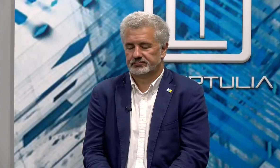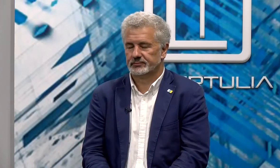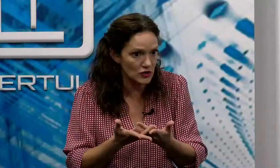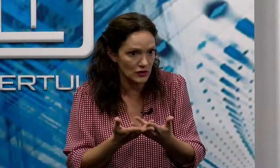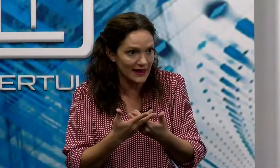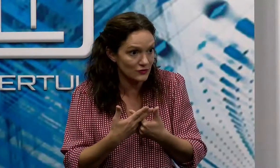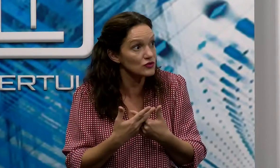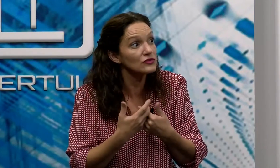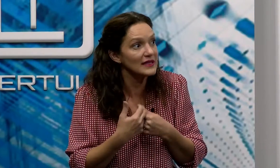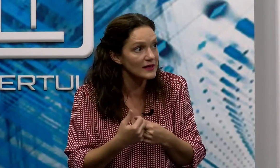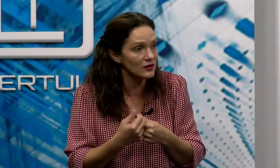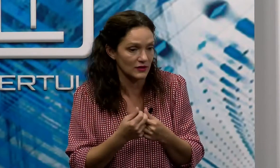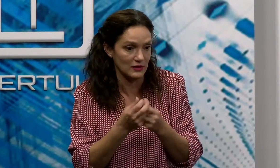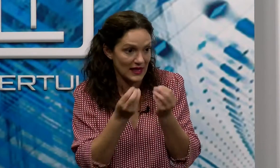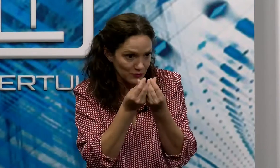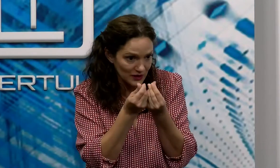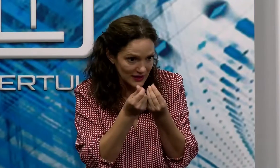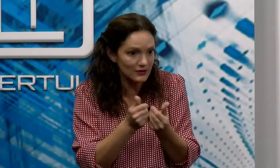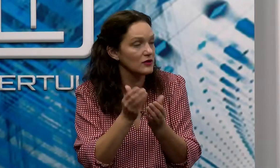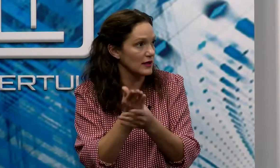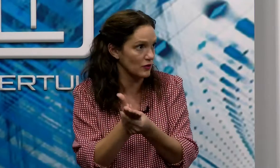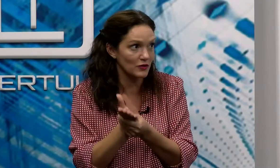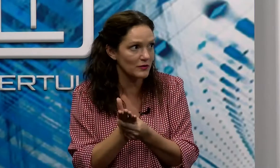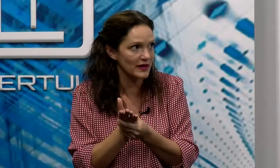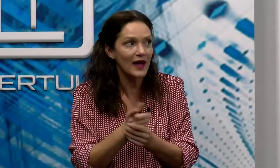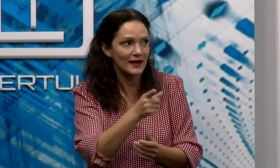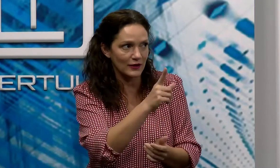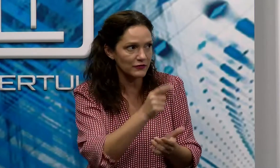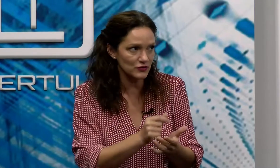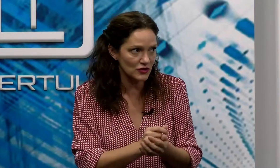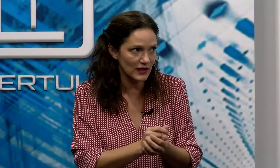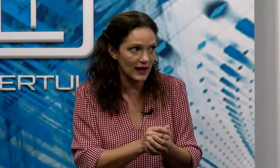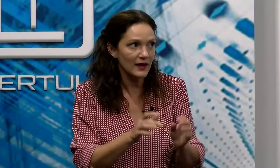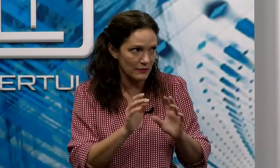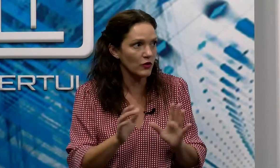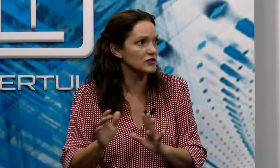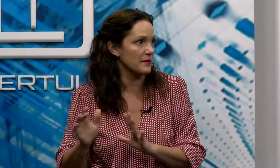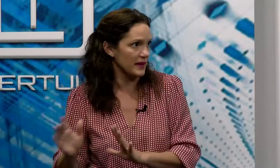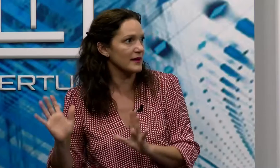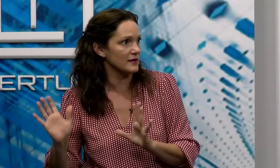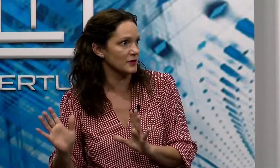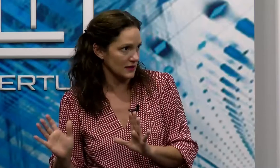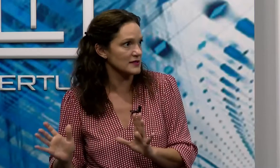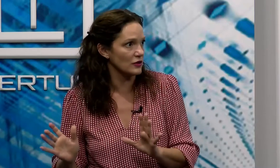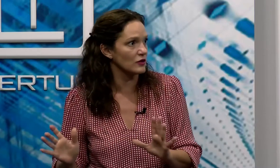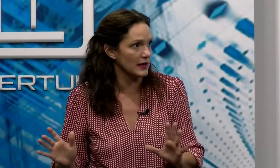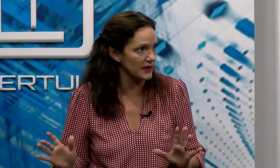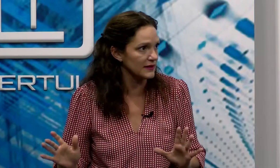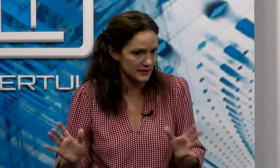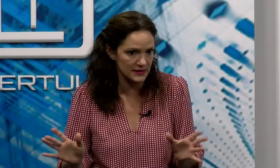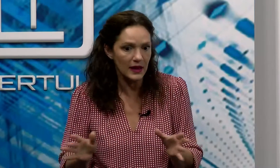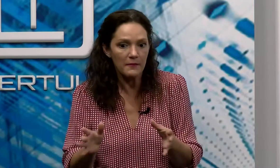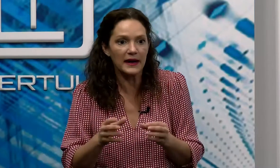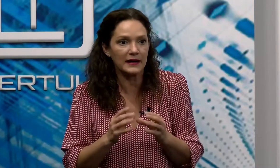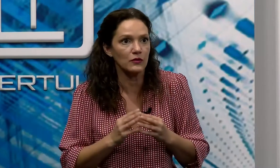pero no solo eso, sino que esos son dinero, es un dinerito de la Unión Europea que no funciona en modo chamberga, como quien dice